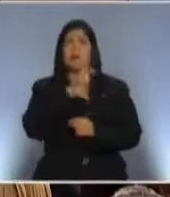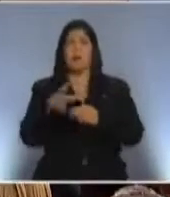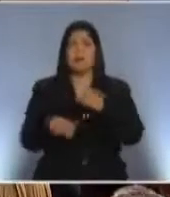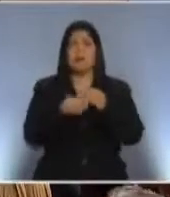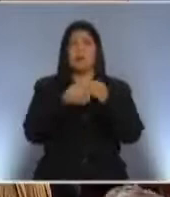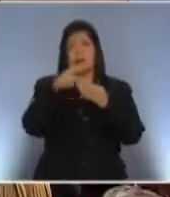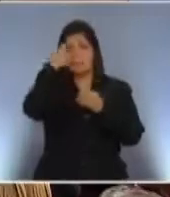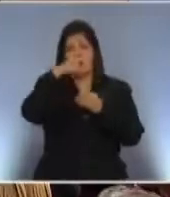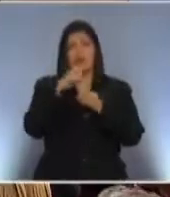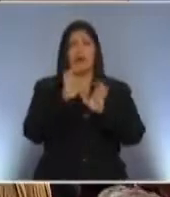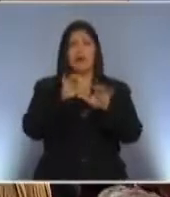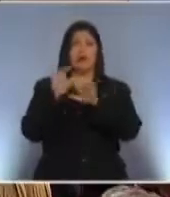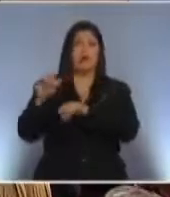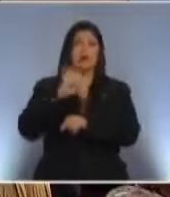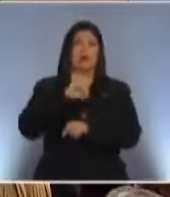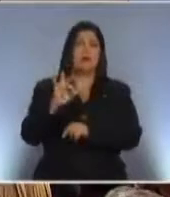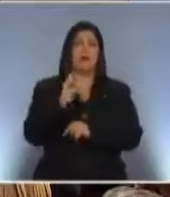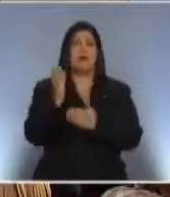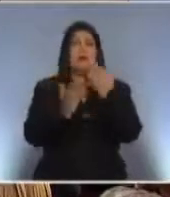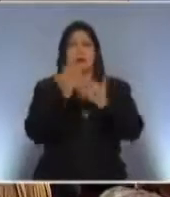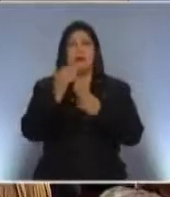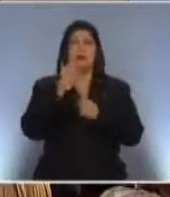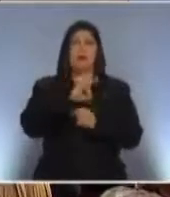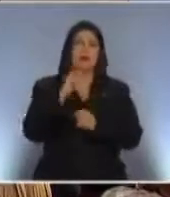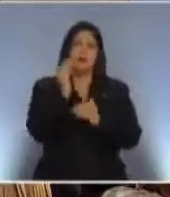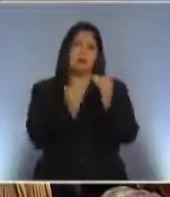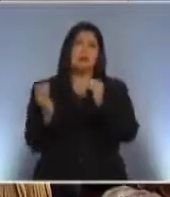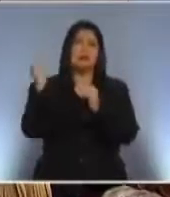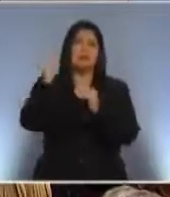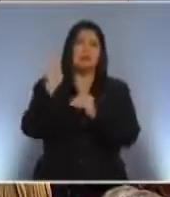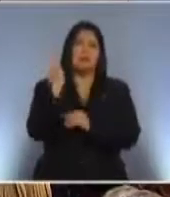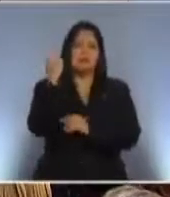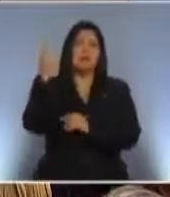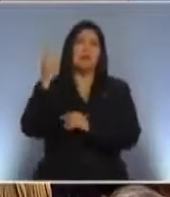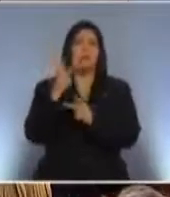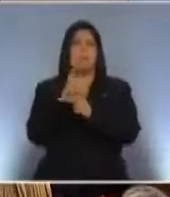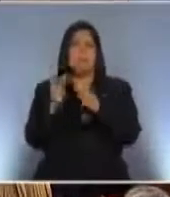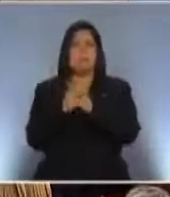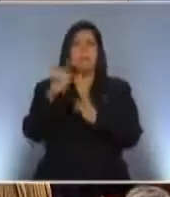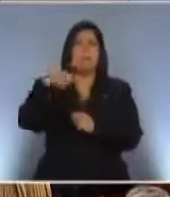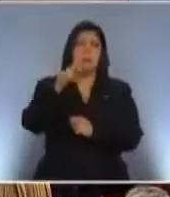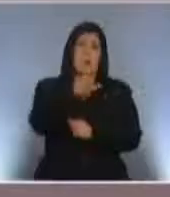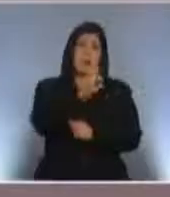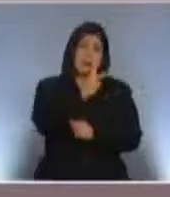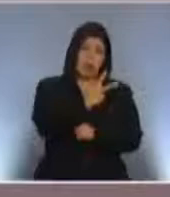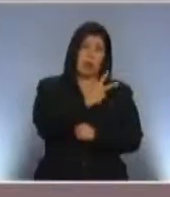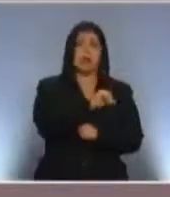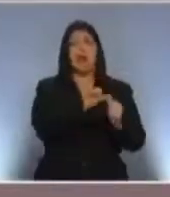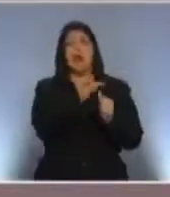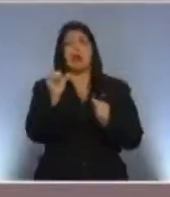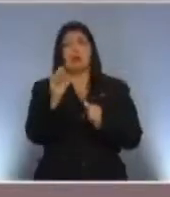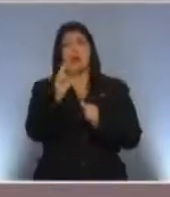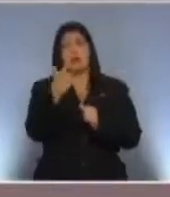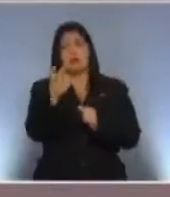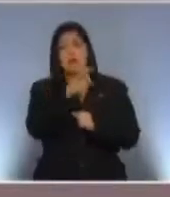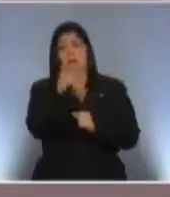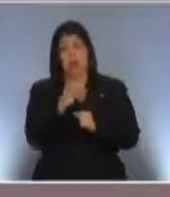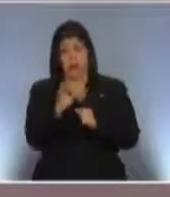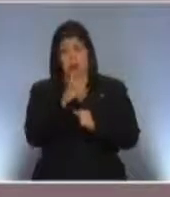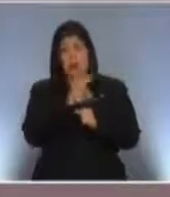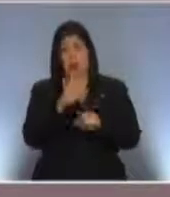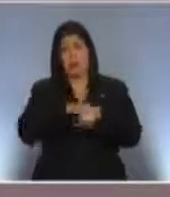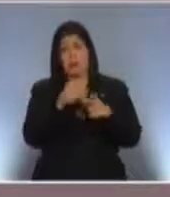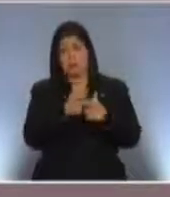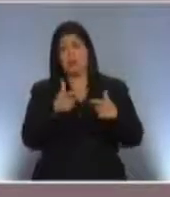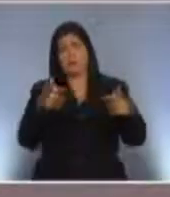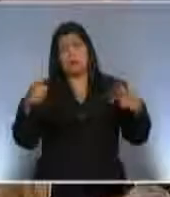la educación superior, con lo que la cobertura ha subido de 32 a 37%. Gracias a